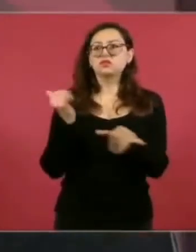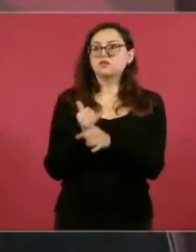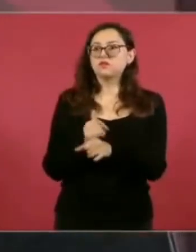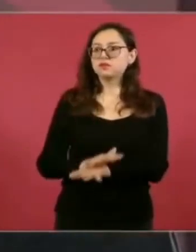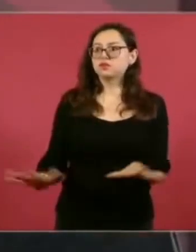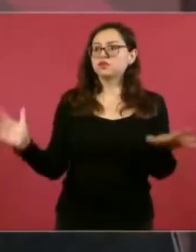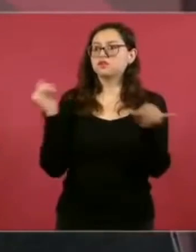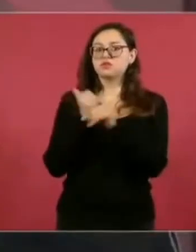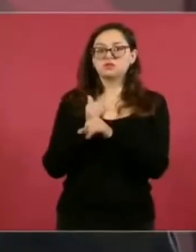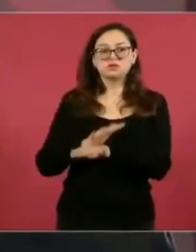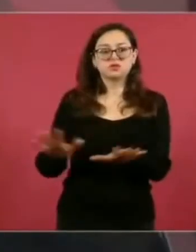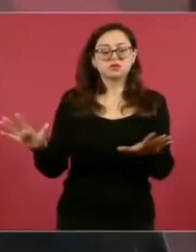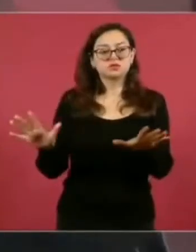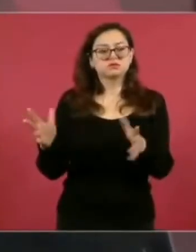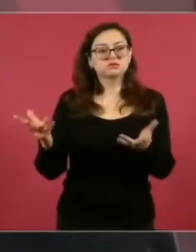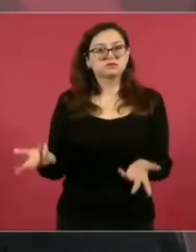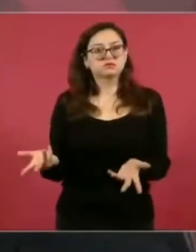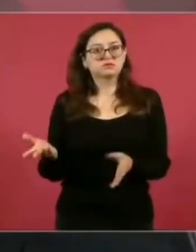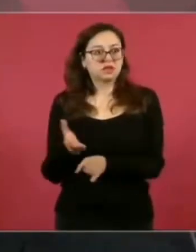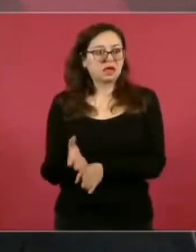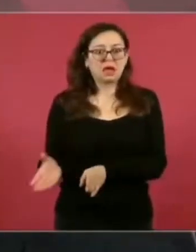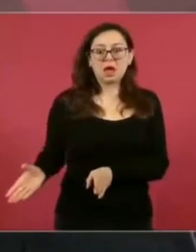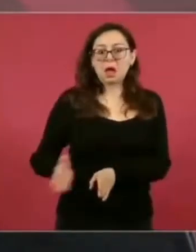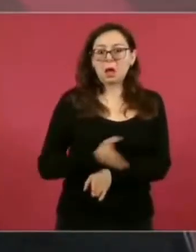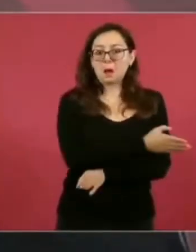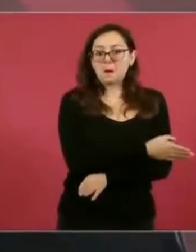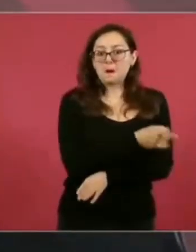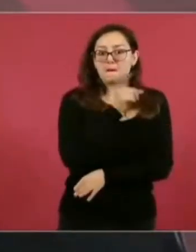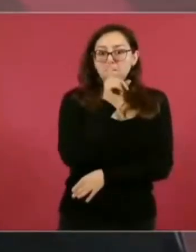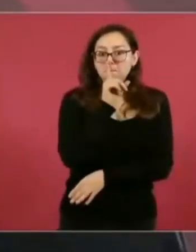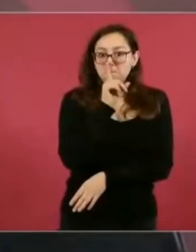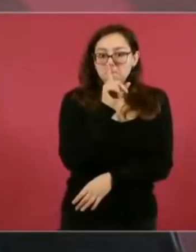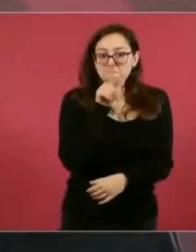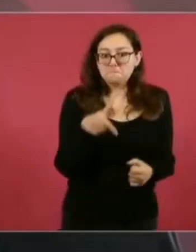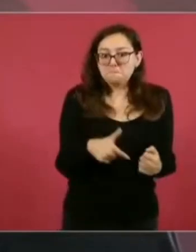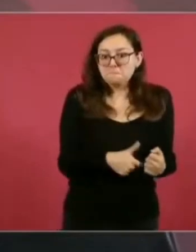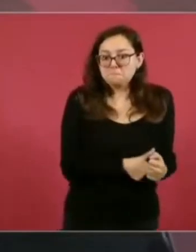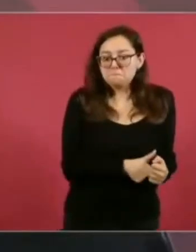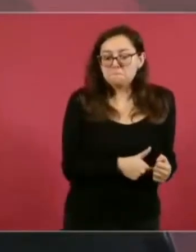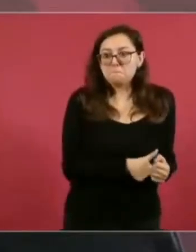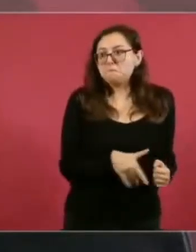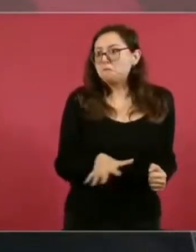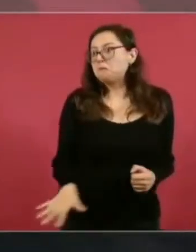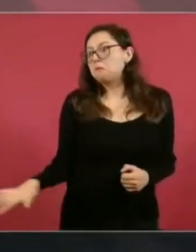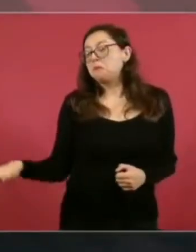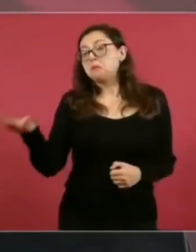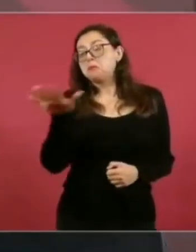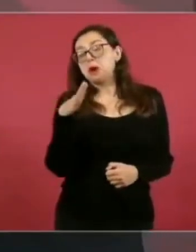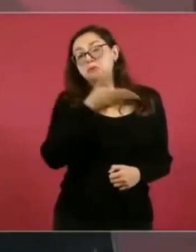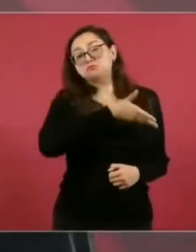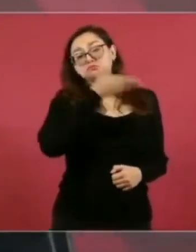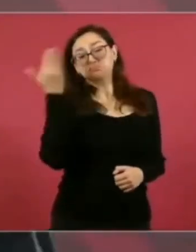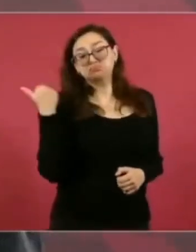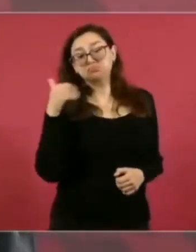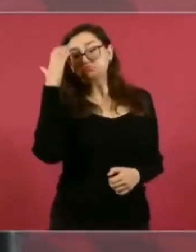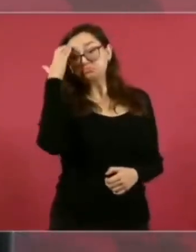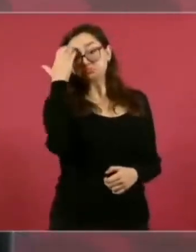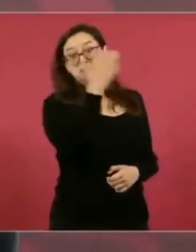ya no se oculta nada, la vida pública es cada vez más pública.